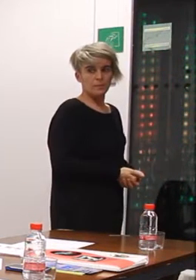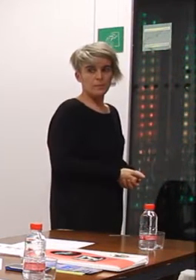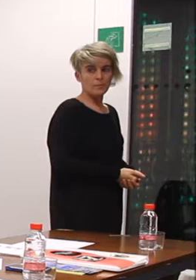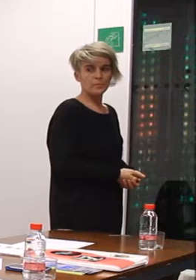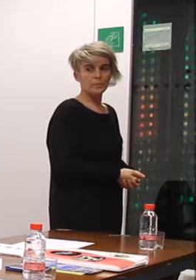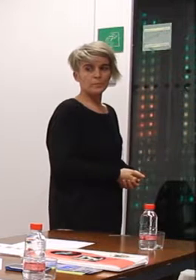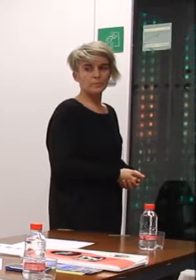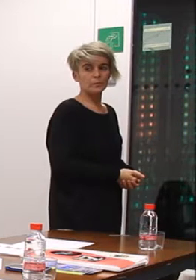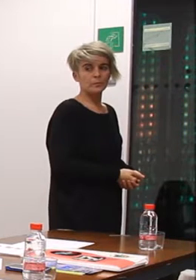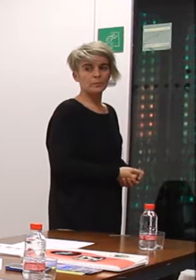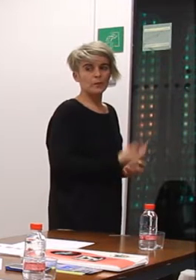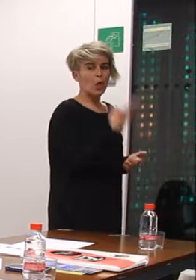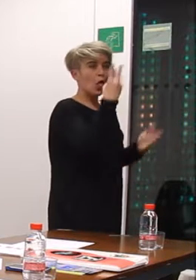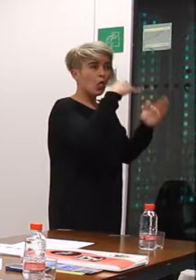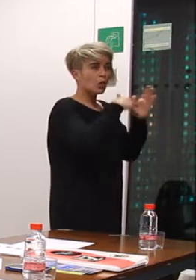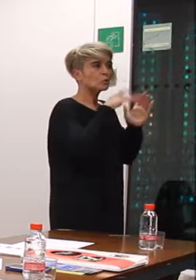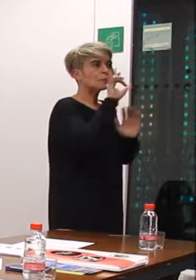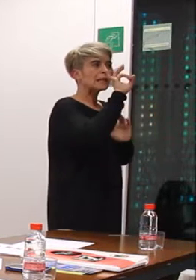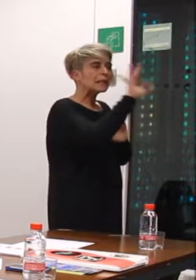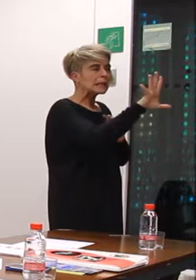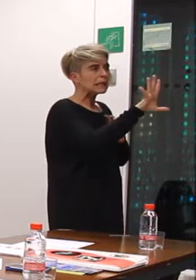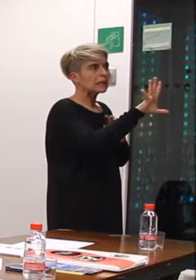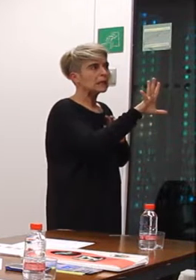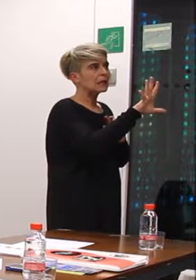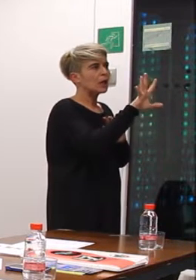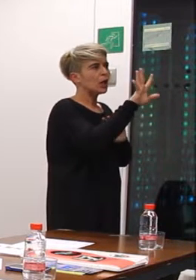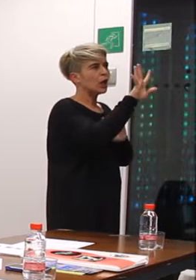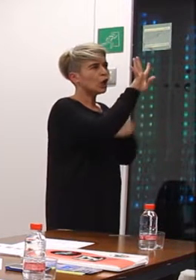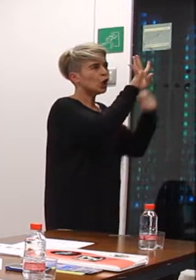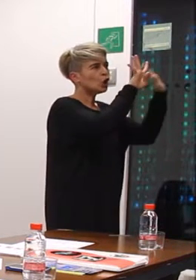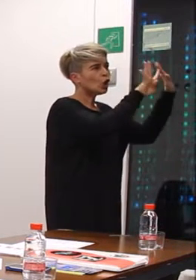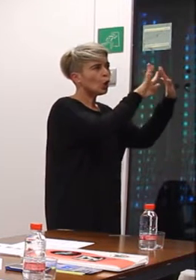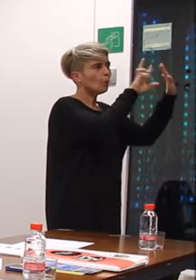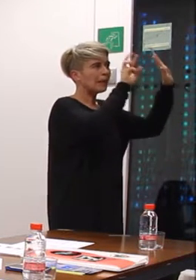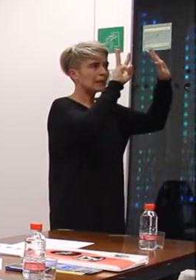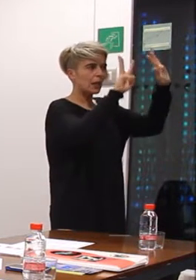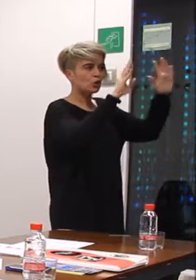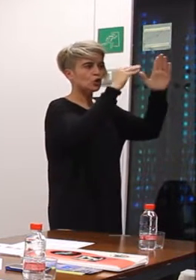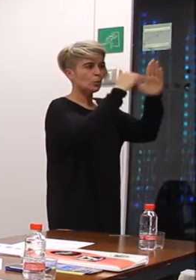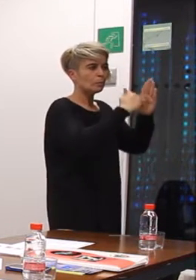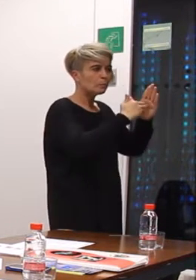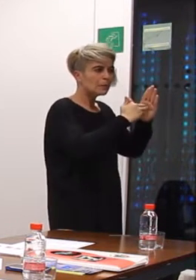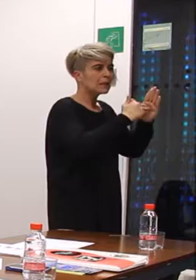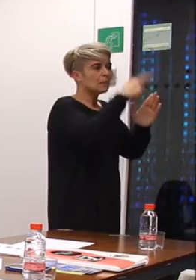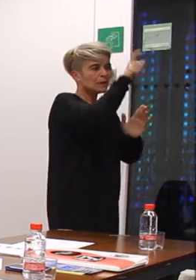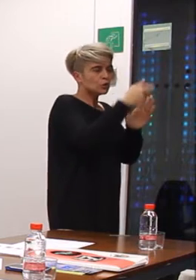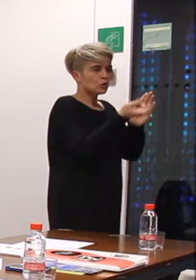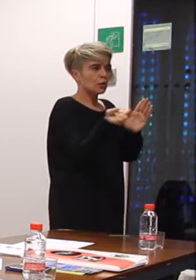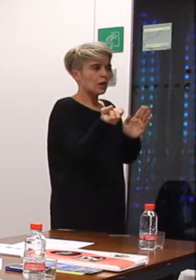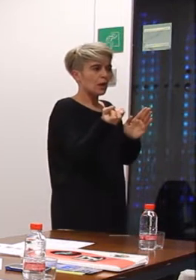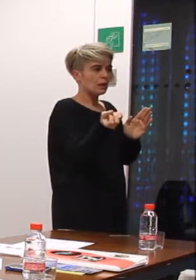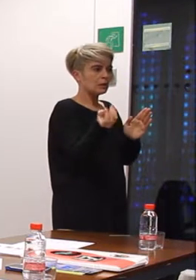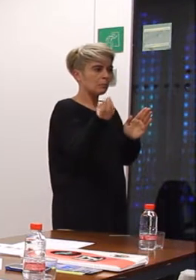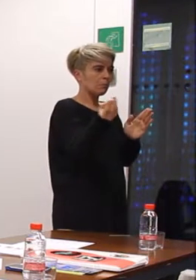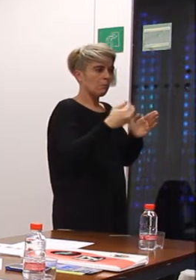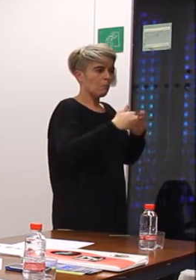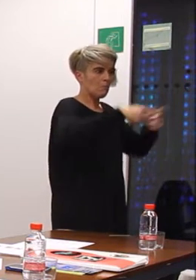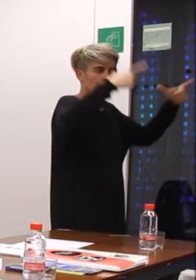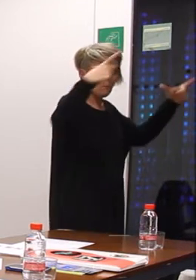2015 estamos hablando de 98.000 personas más en la Comunidad Valenciana en situación de pobreza severa, de un